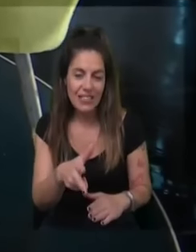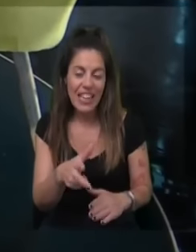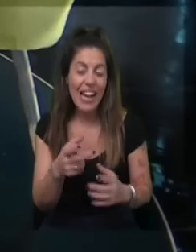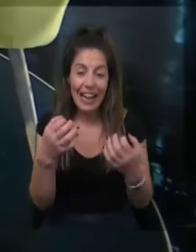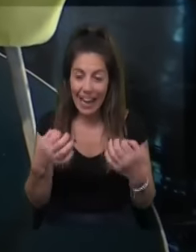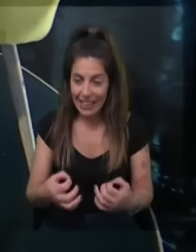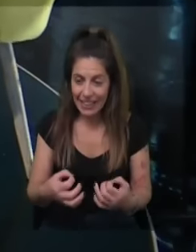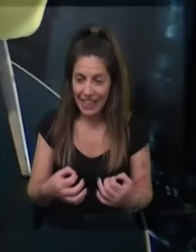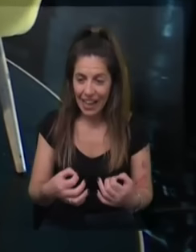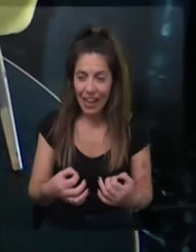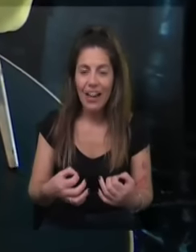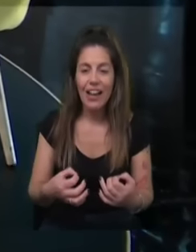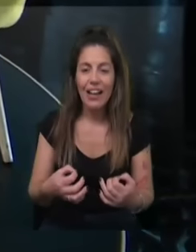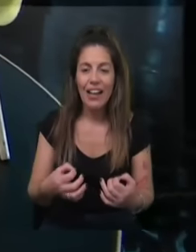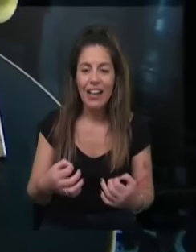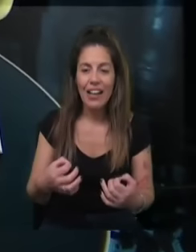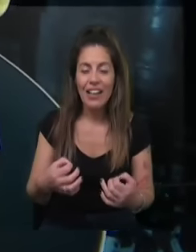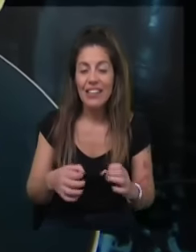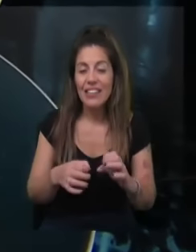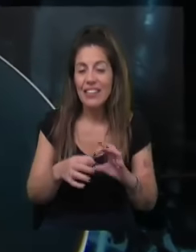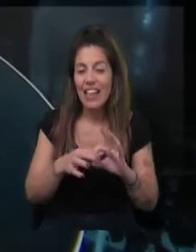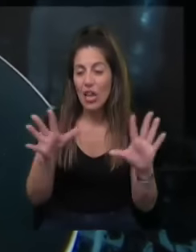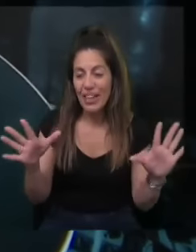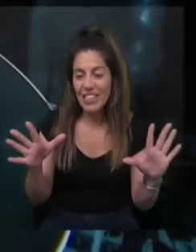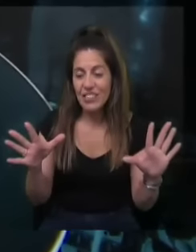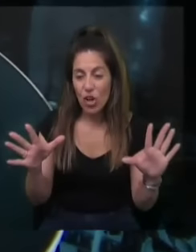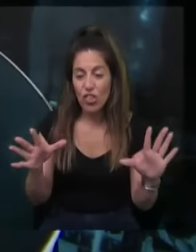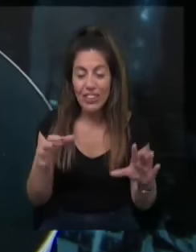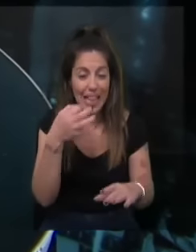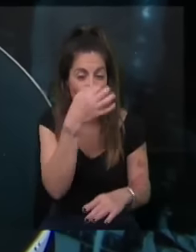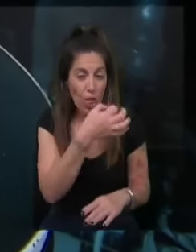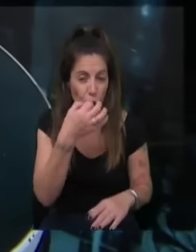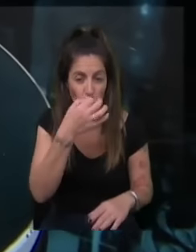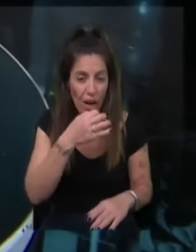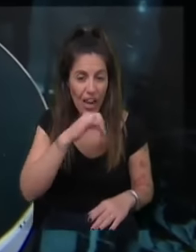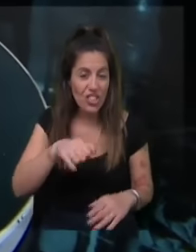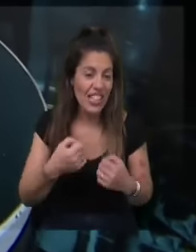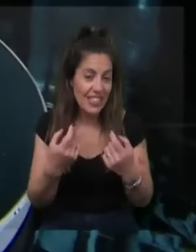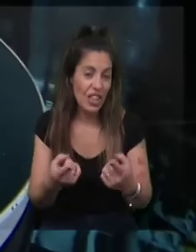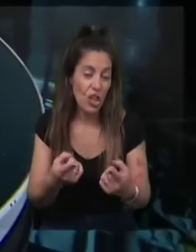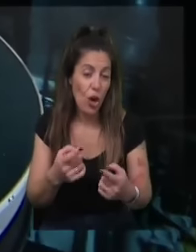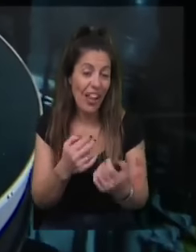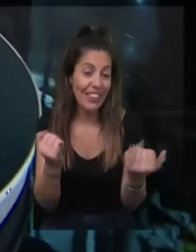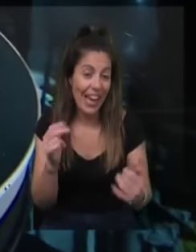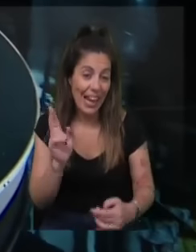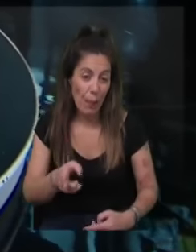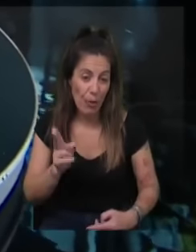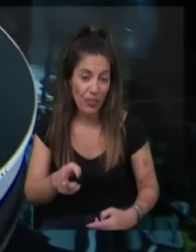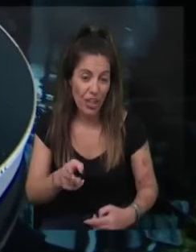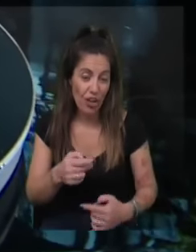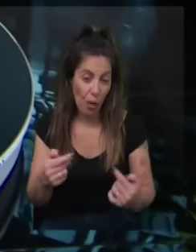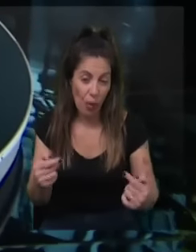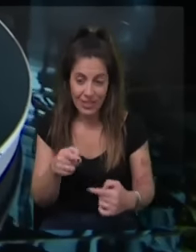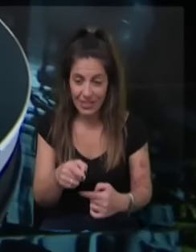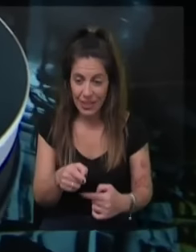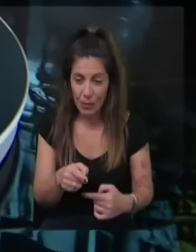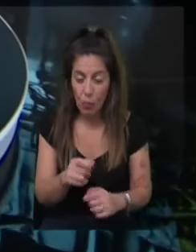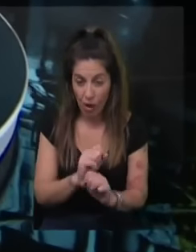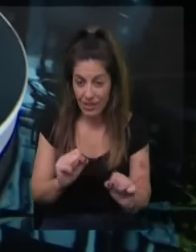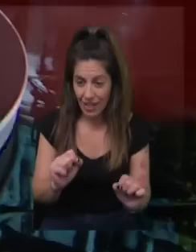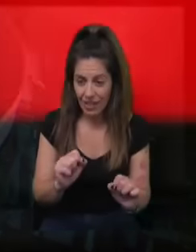realidad la la la liberalización de la droga se dio el día que se las prohibieron algo así porque manejaste puede